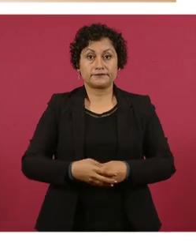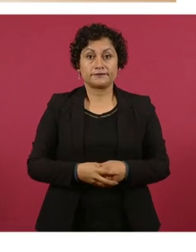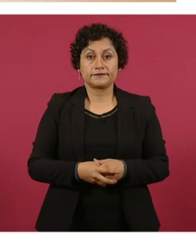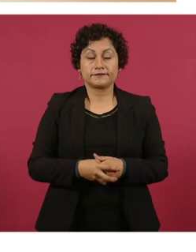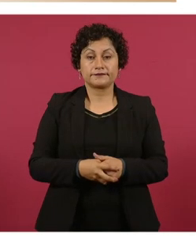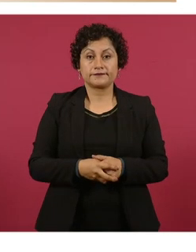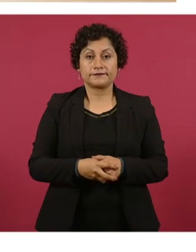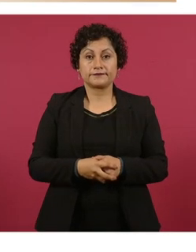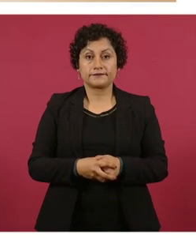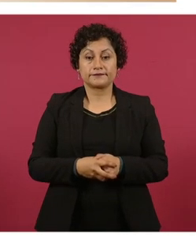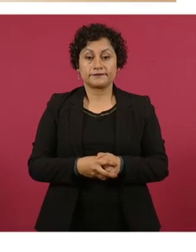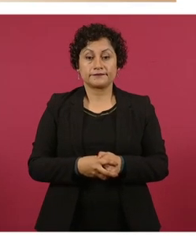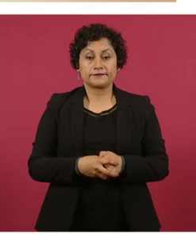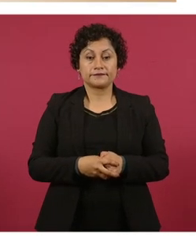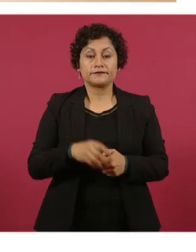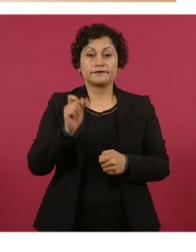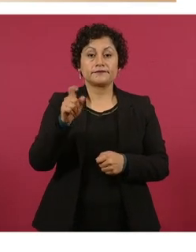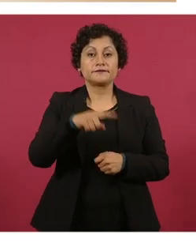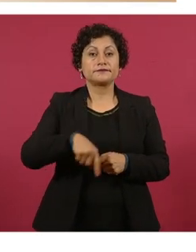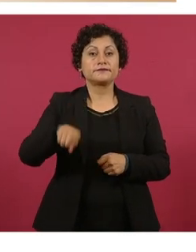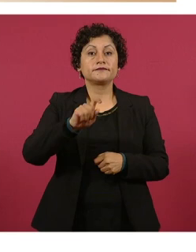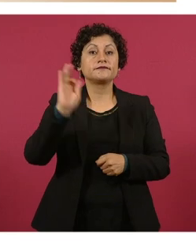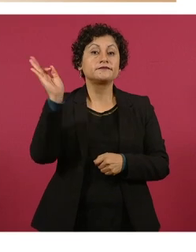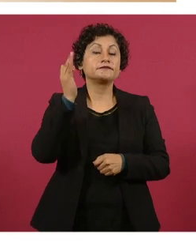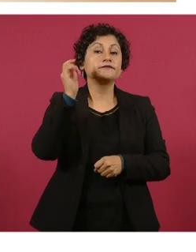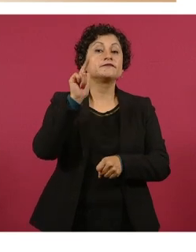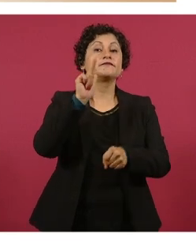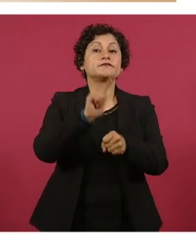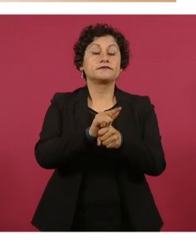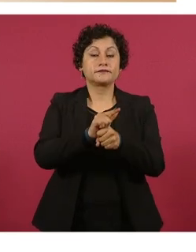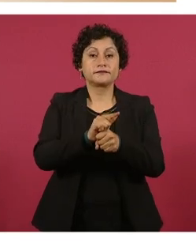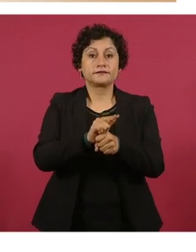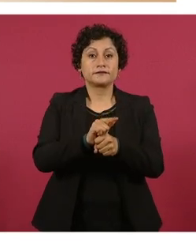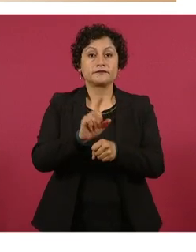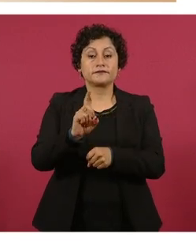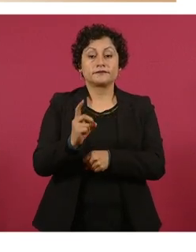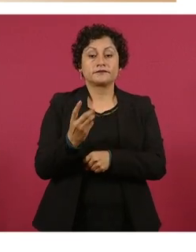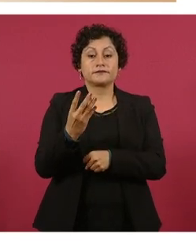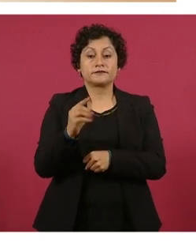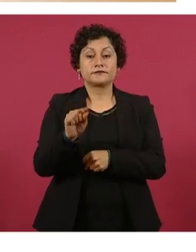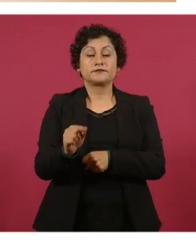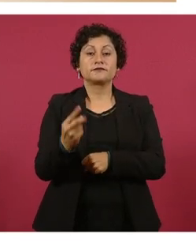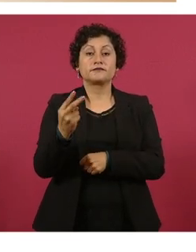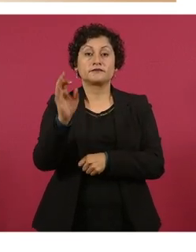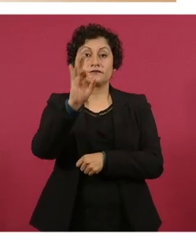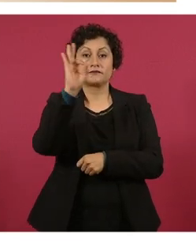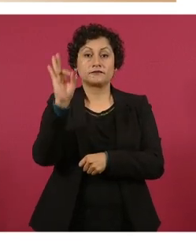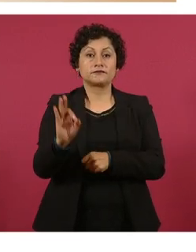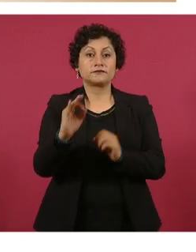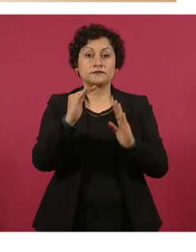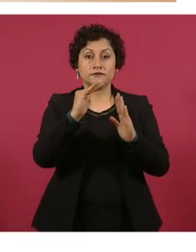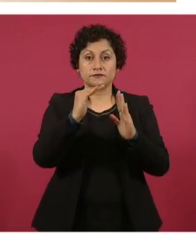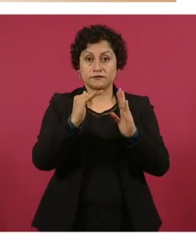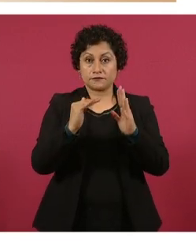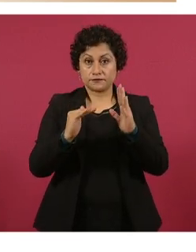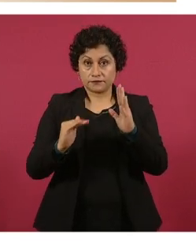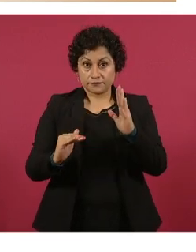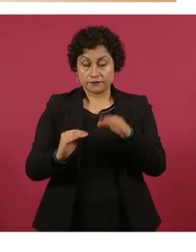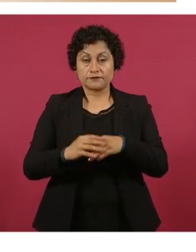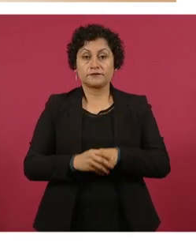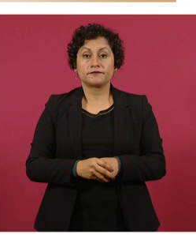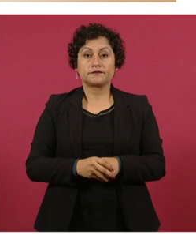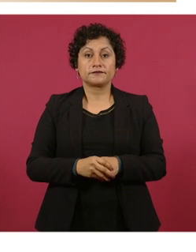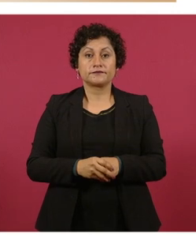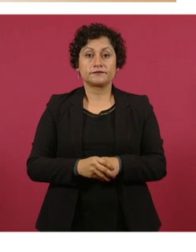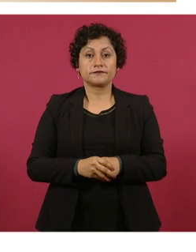con una reducción de 34.2 por ciento. Adelante. En la